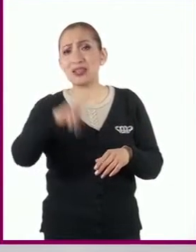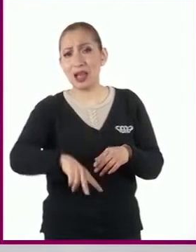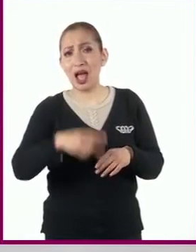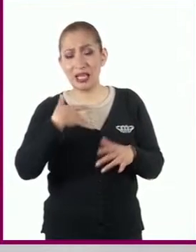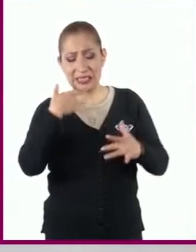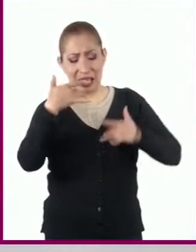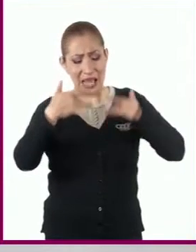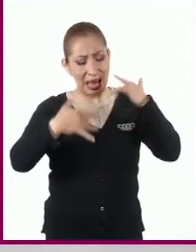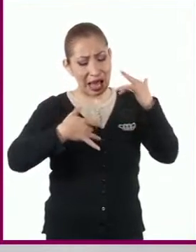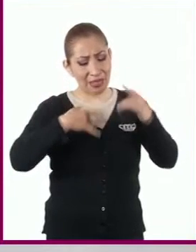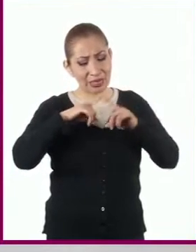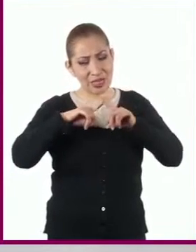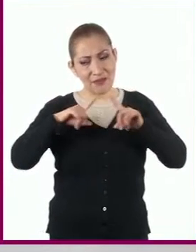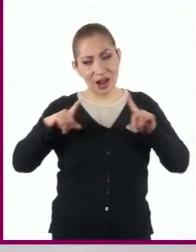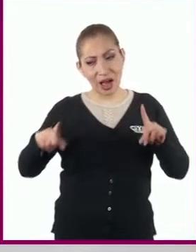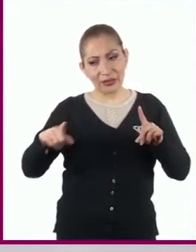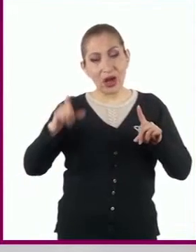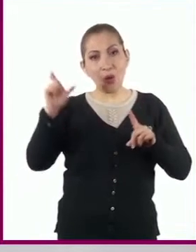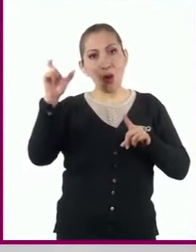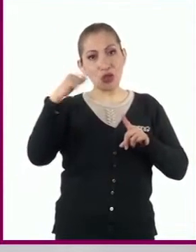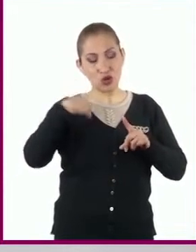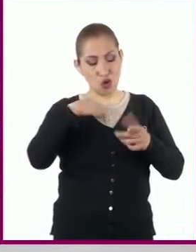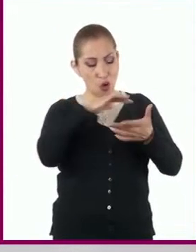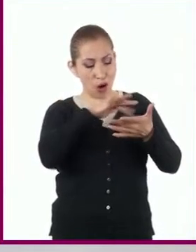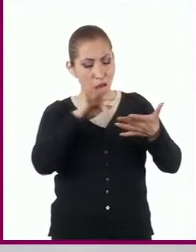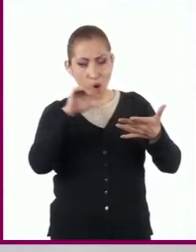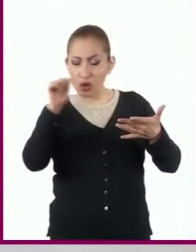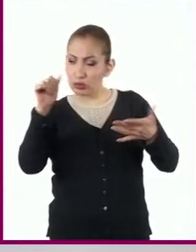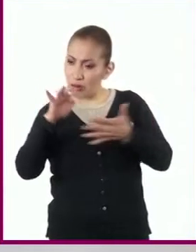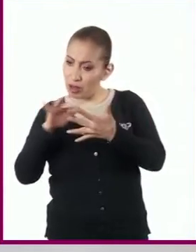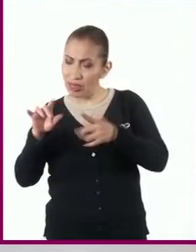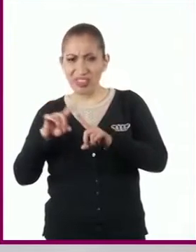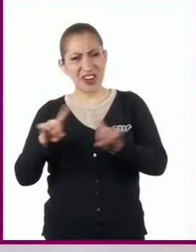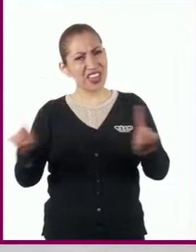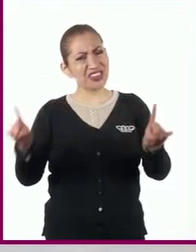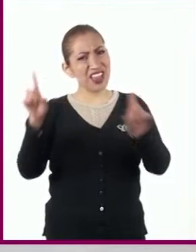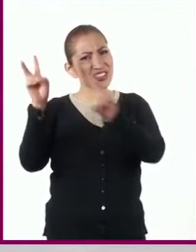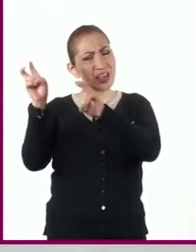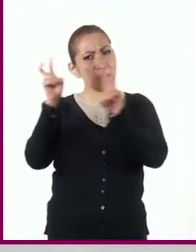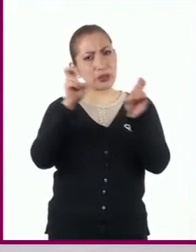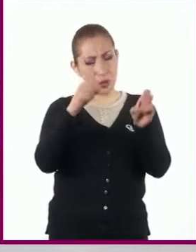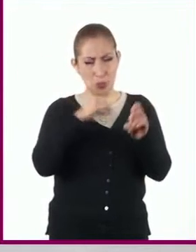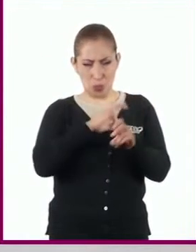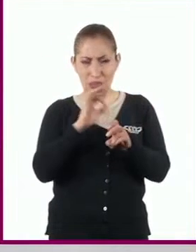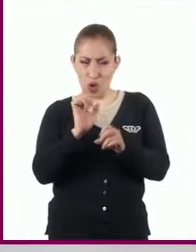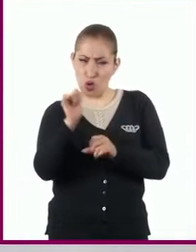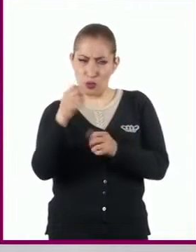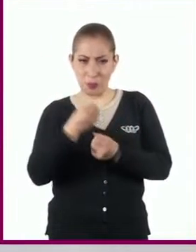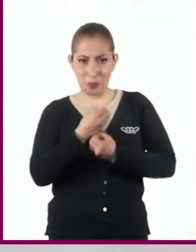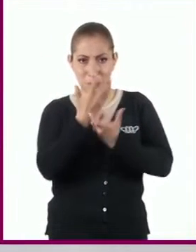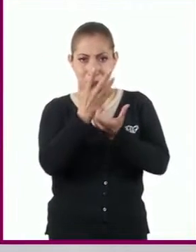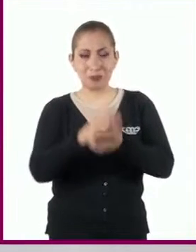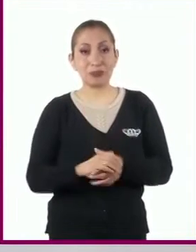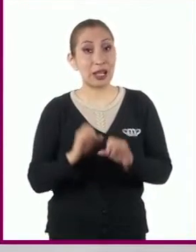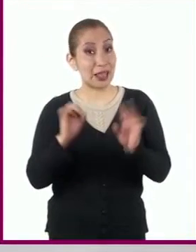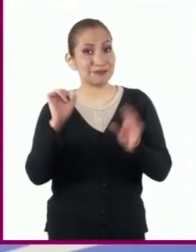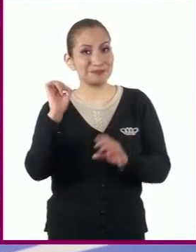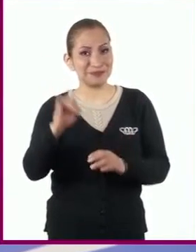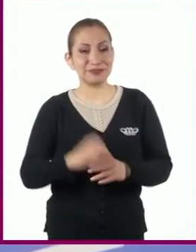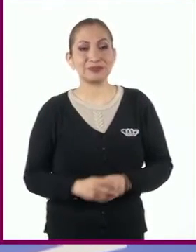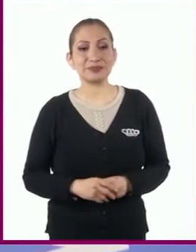la sensación es distinta de cuando leemos otros textos, ¿podría compartirnos otro poema? Por